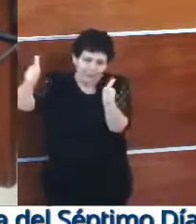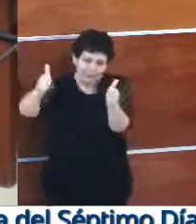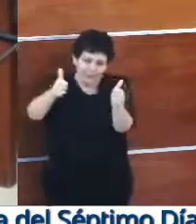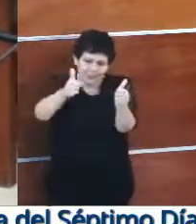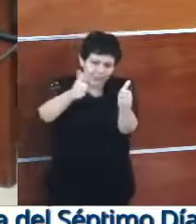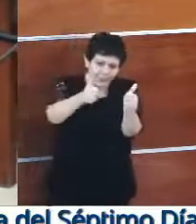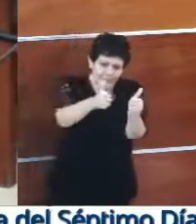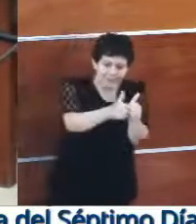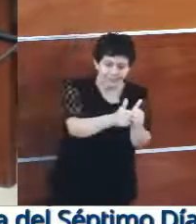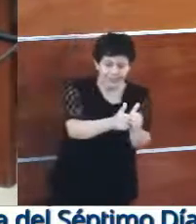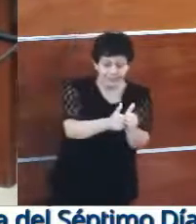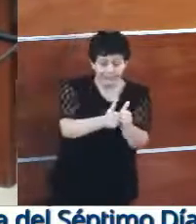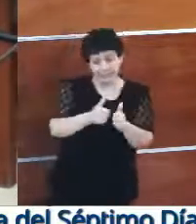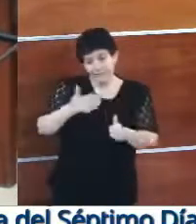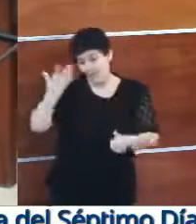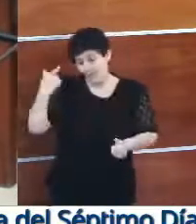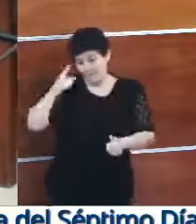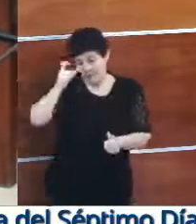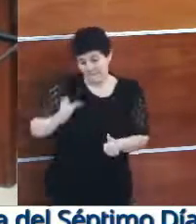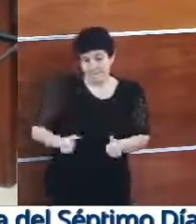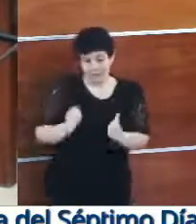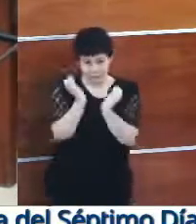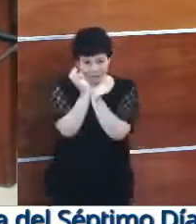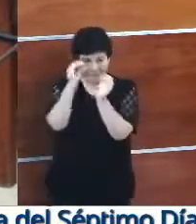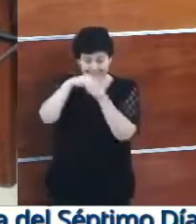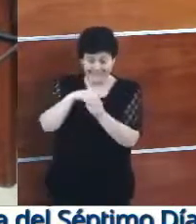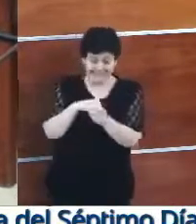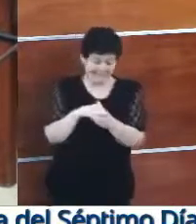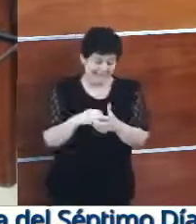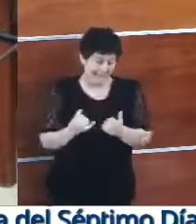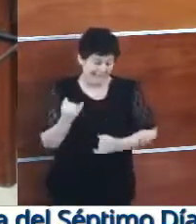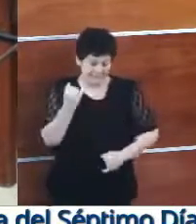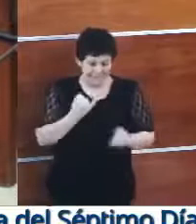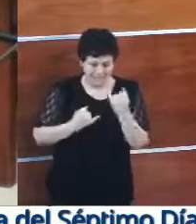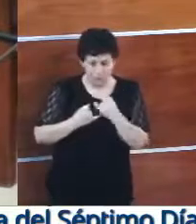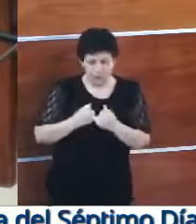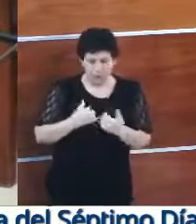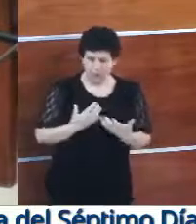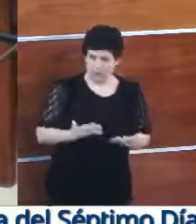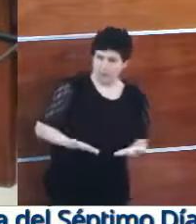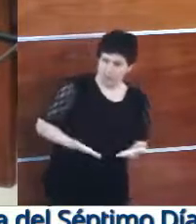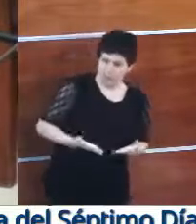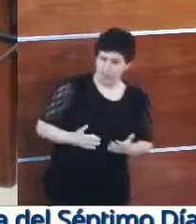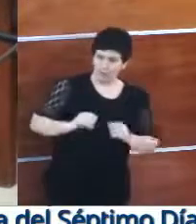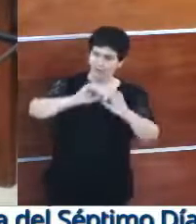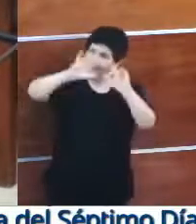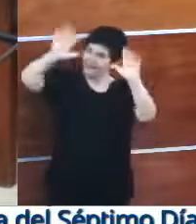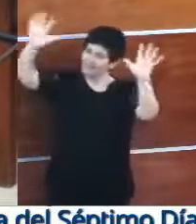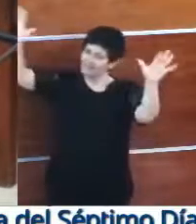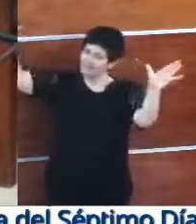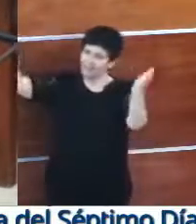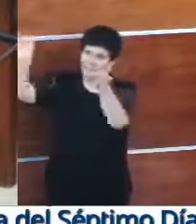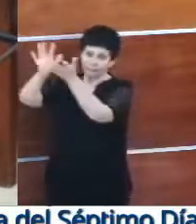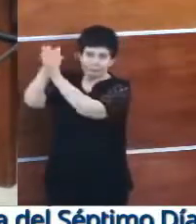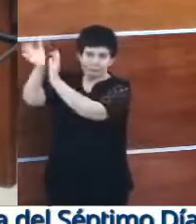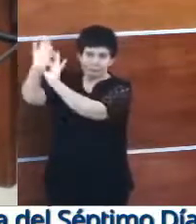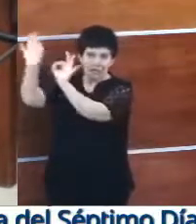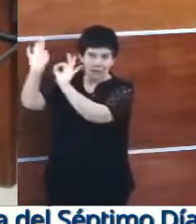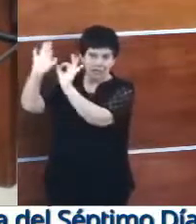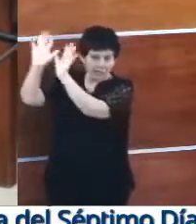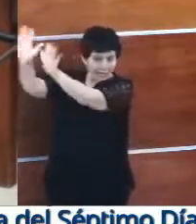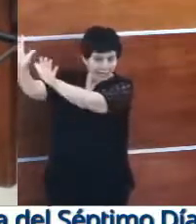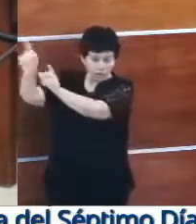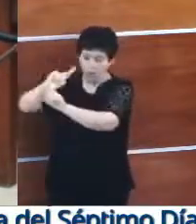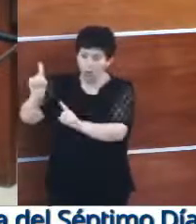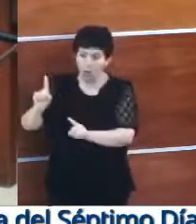Me decía un hermano en la iglesia anterior, entonces el cielo va a quedar vacío y probablemente muy vacío. Fíjense el interés que tiene el cielo por